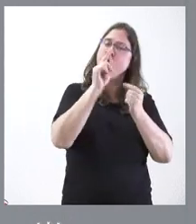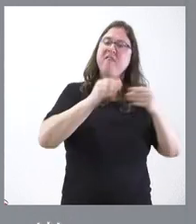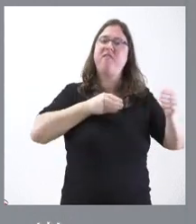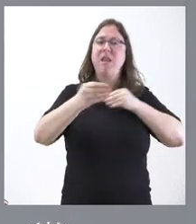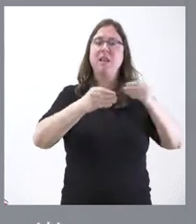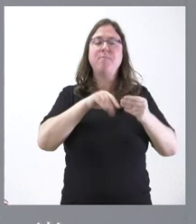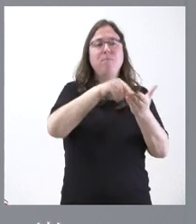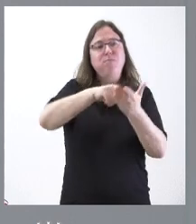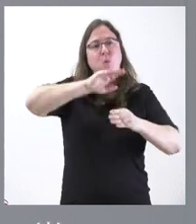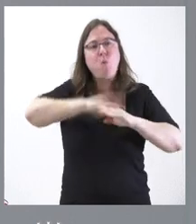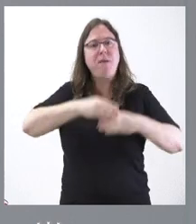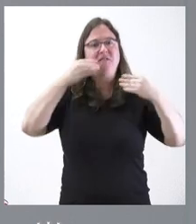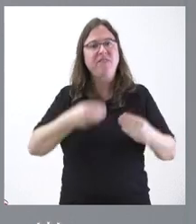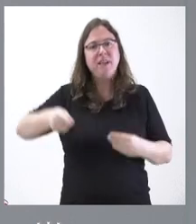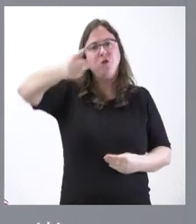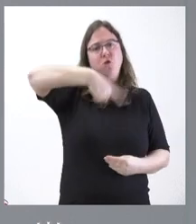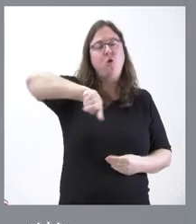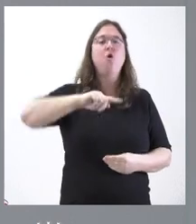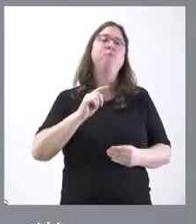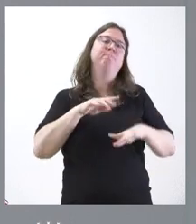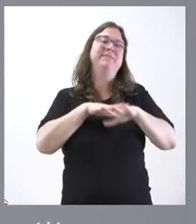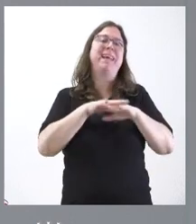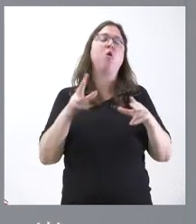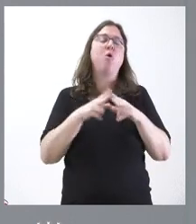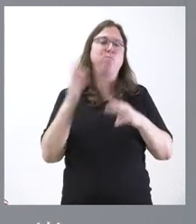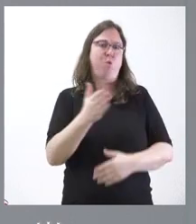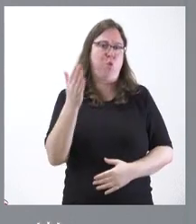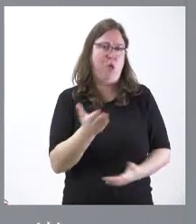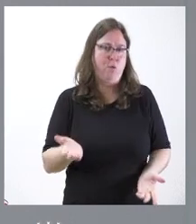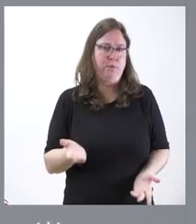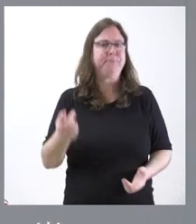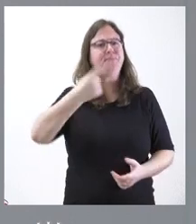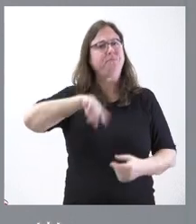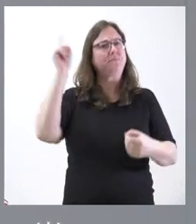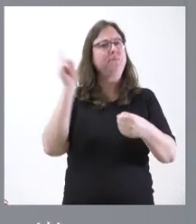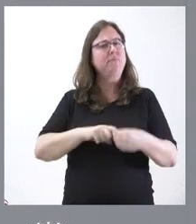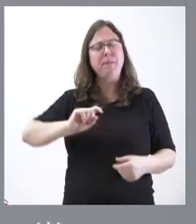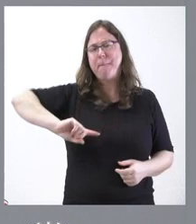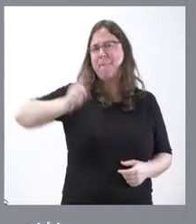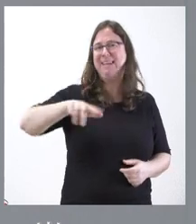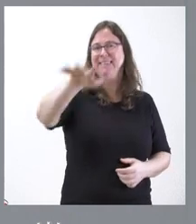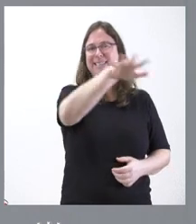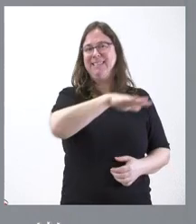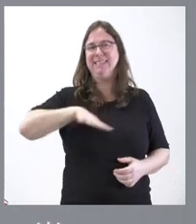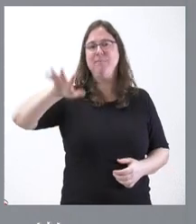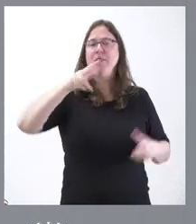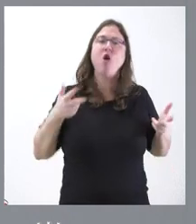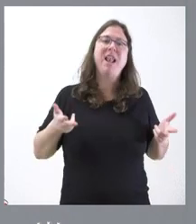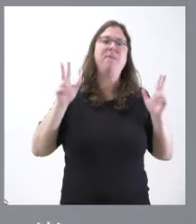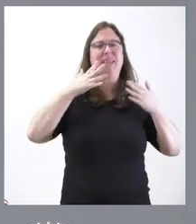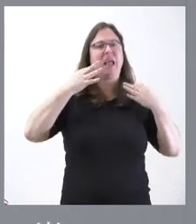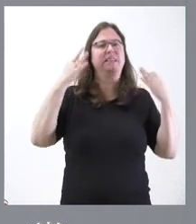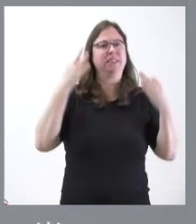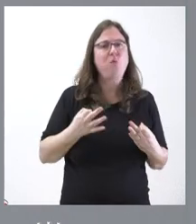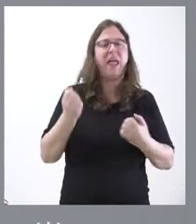exigidos y cumplidos por parte de los productivos que también quieren cumplirlos formamos parte del mayor espacio de libertad de seguridad